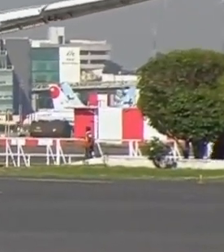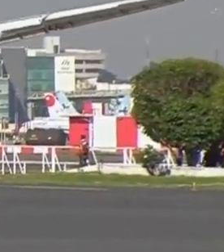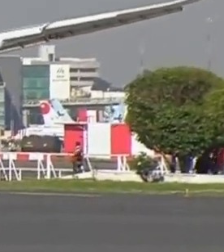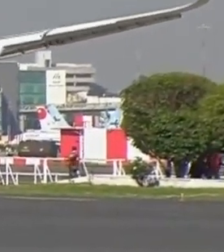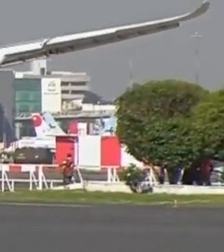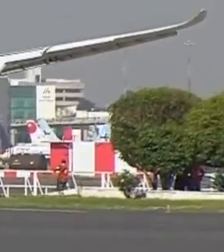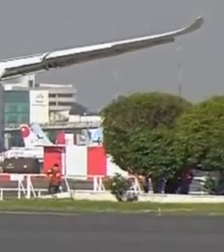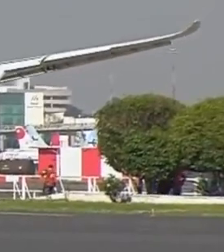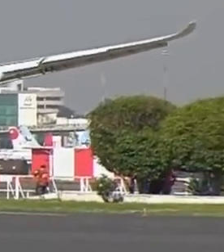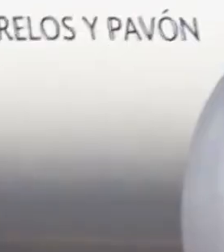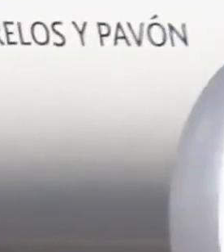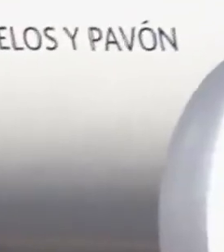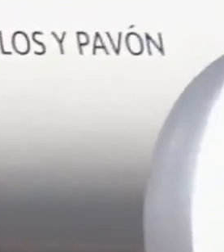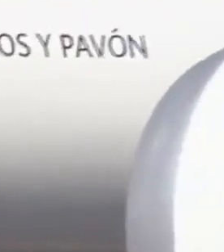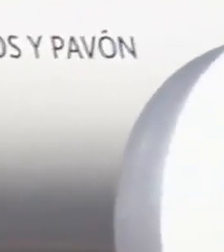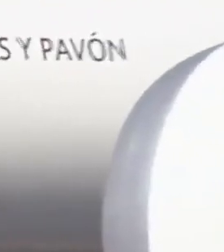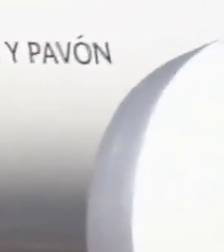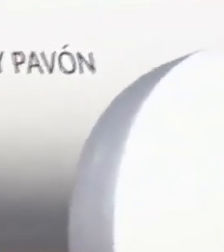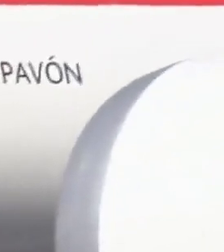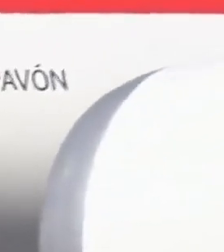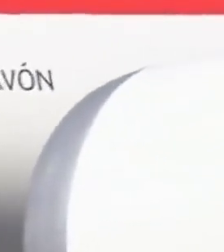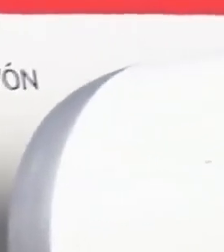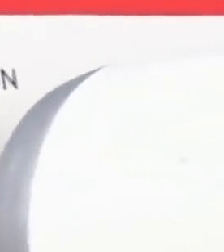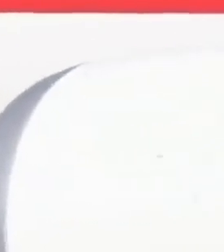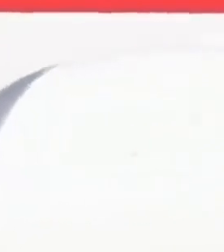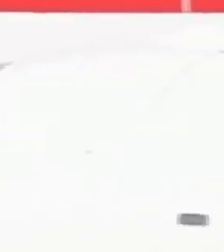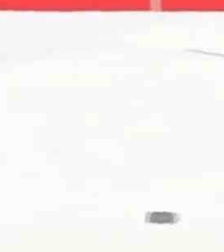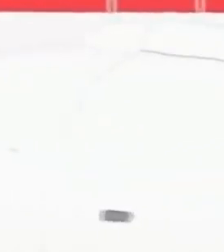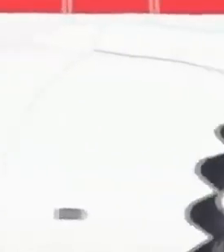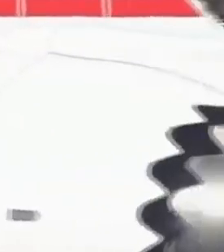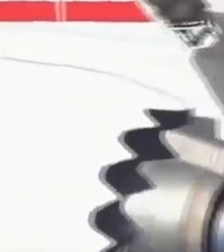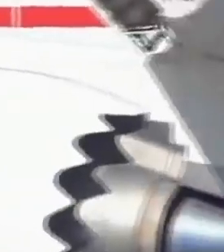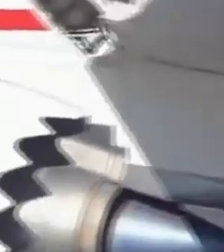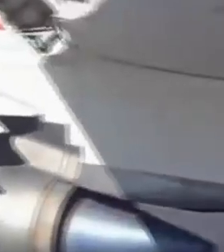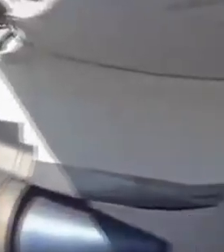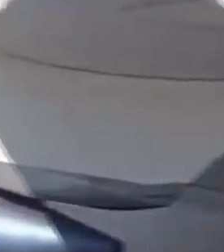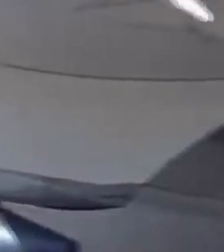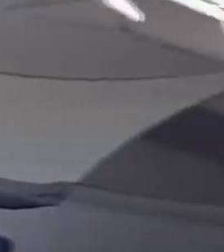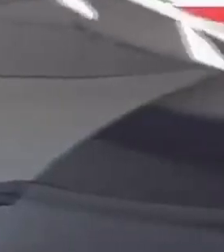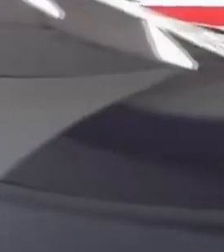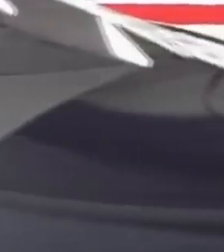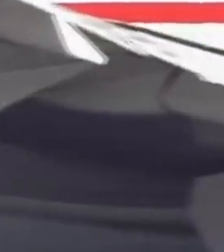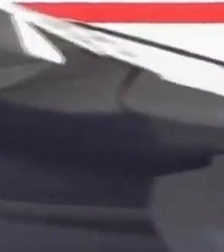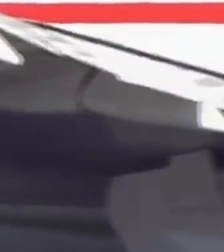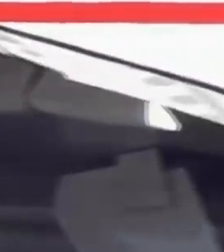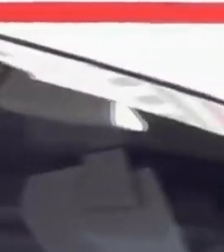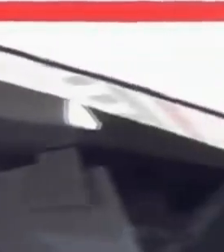y muchos tendrán esos 20 millones en sus bolsillos.